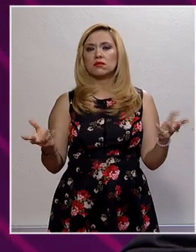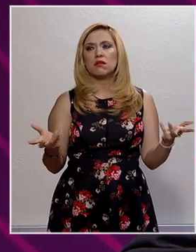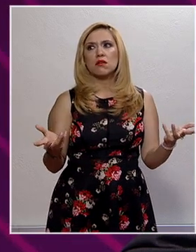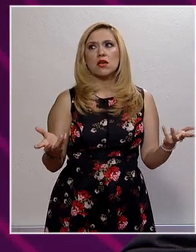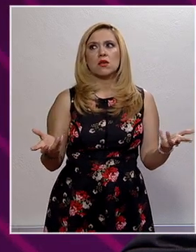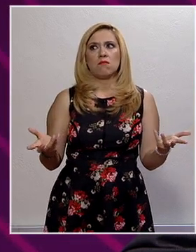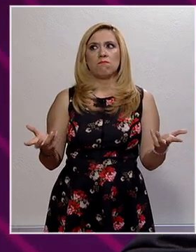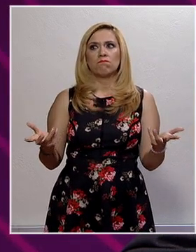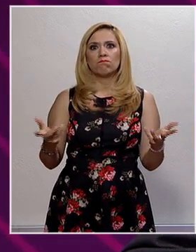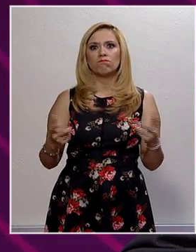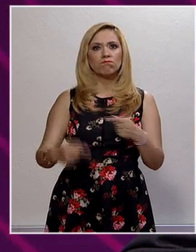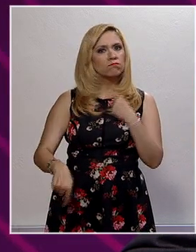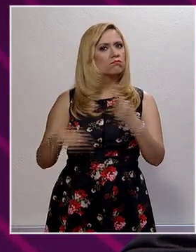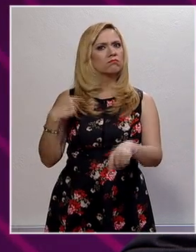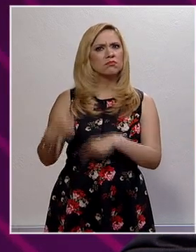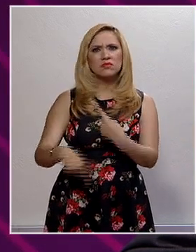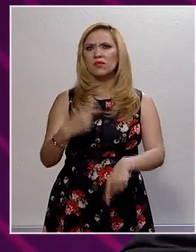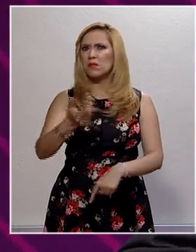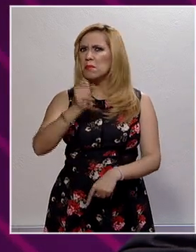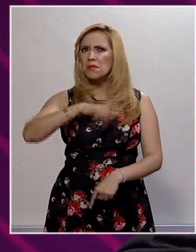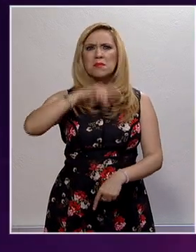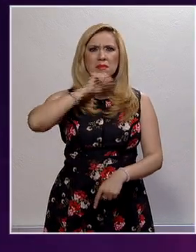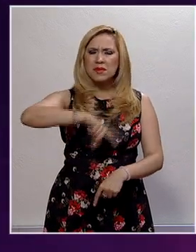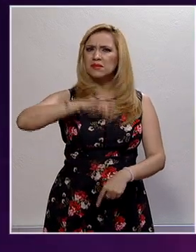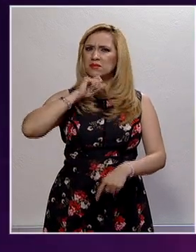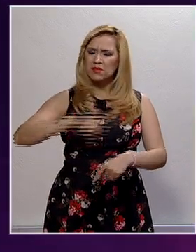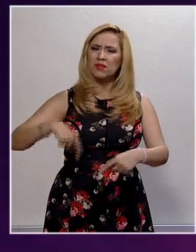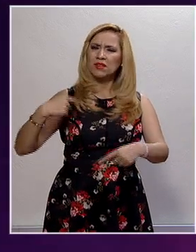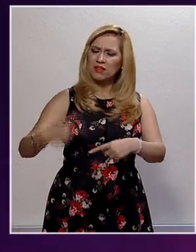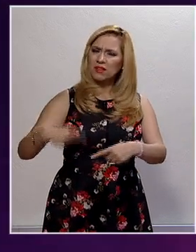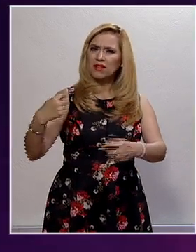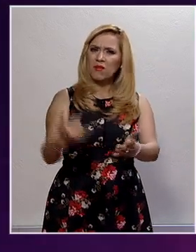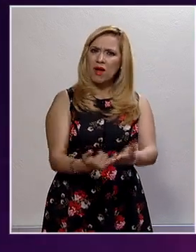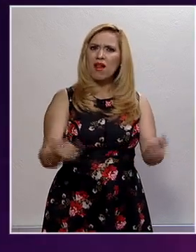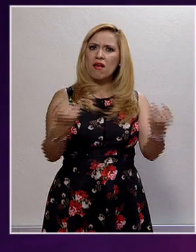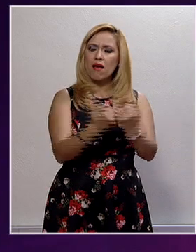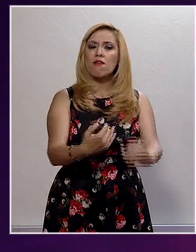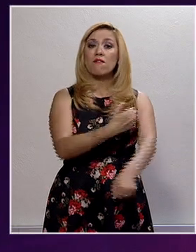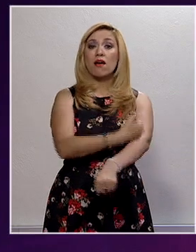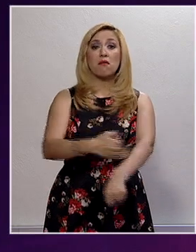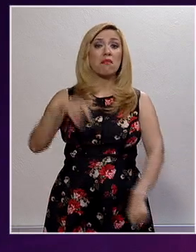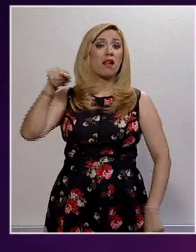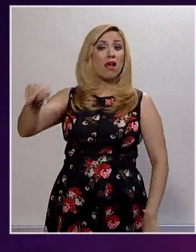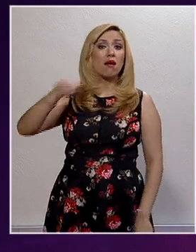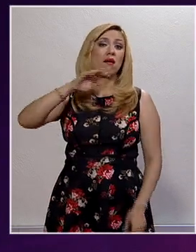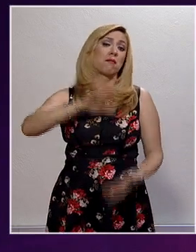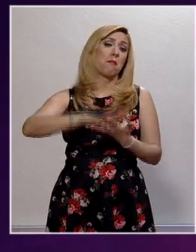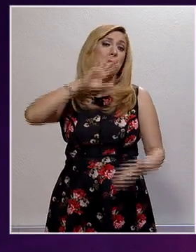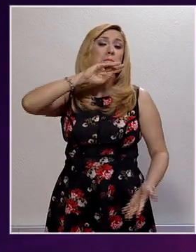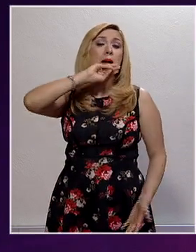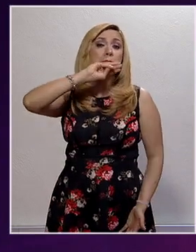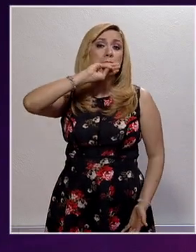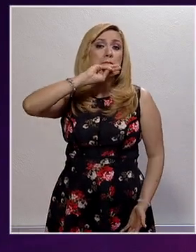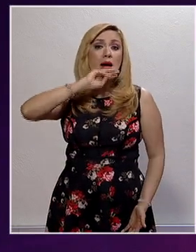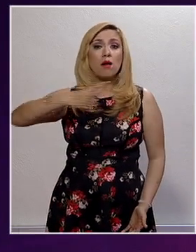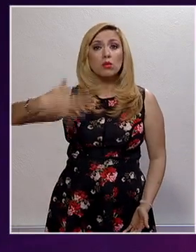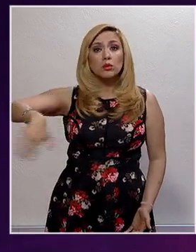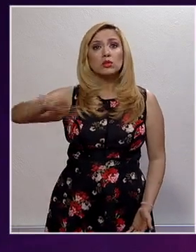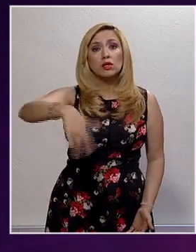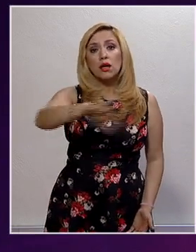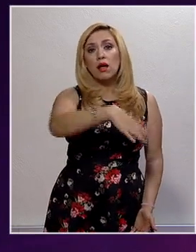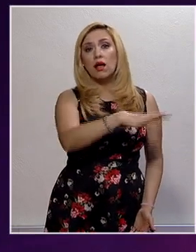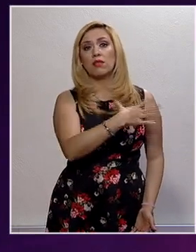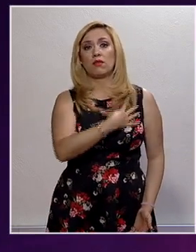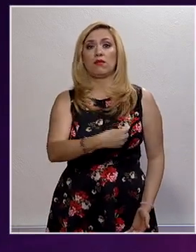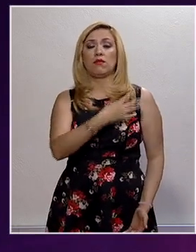se reproducen los esquemas, ¿no? De que son los familiares y en particular las madres que están buscando, ¿no?